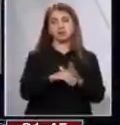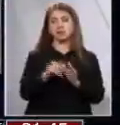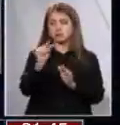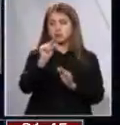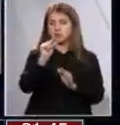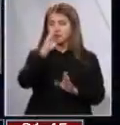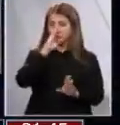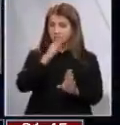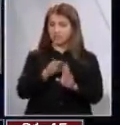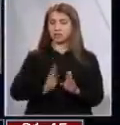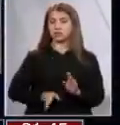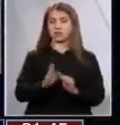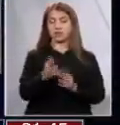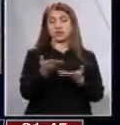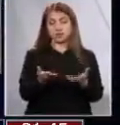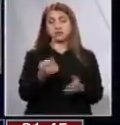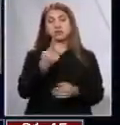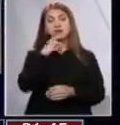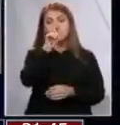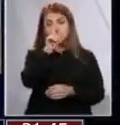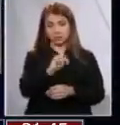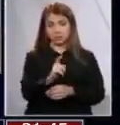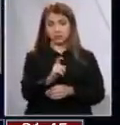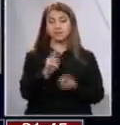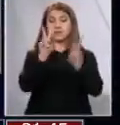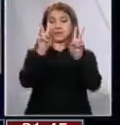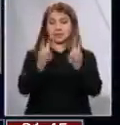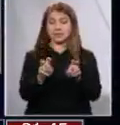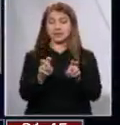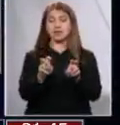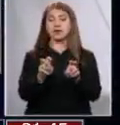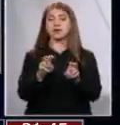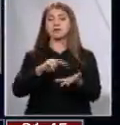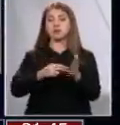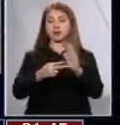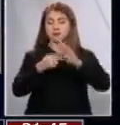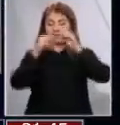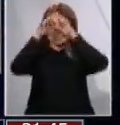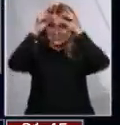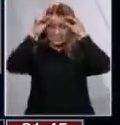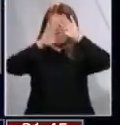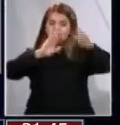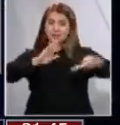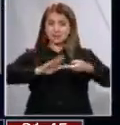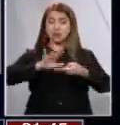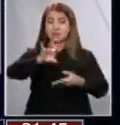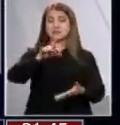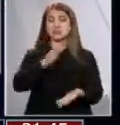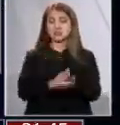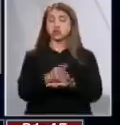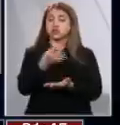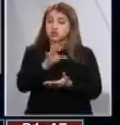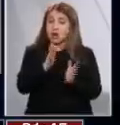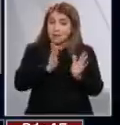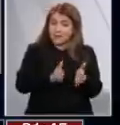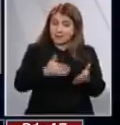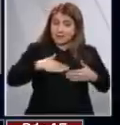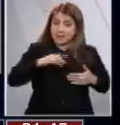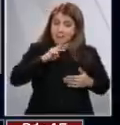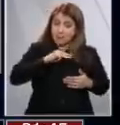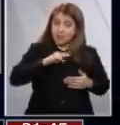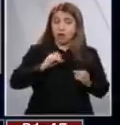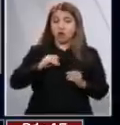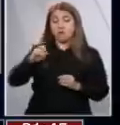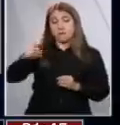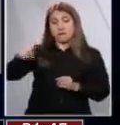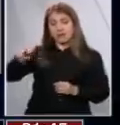poquito más directa todavía entonces en la pregunta. En el caso de inviabilidad fetal, ¿es una decisión que le compete a la mujer o también